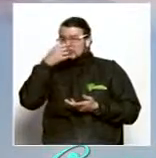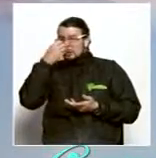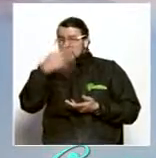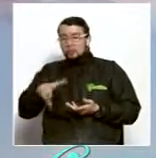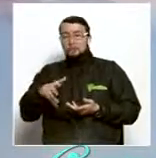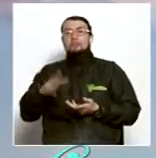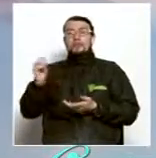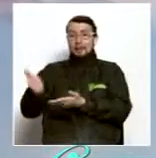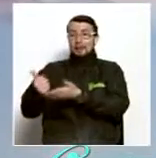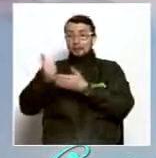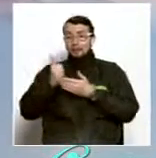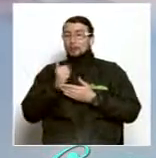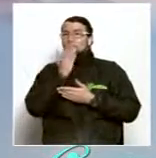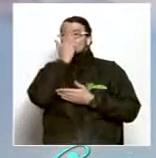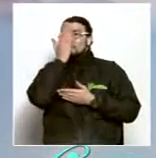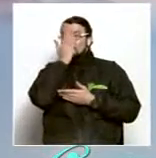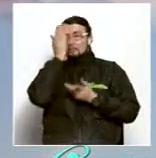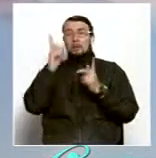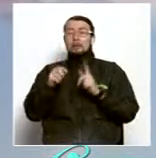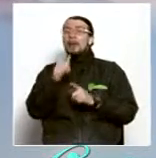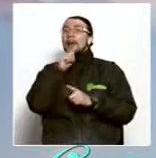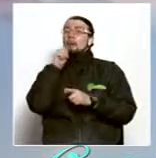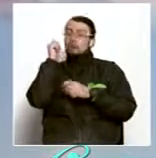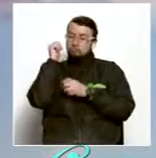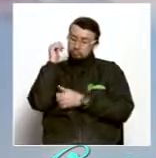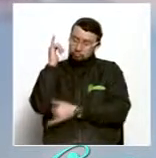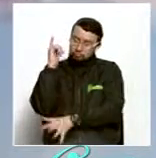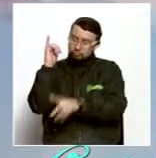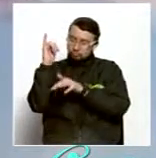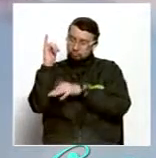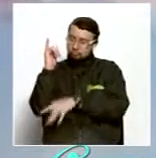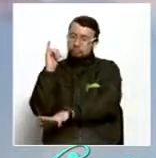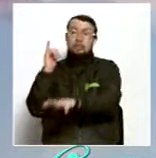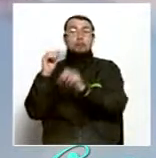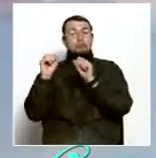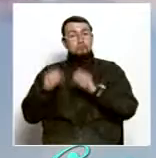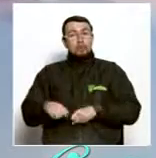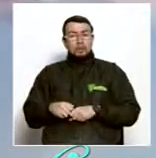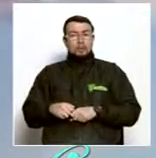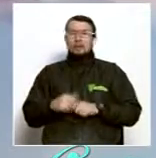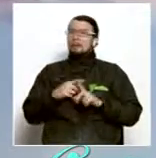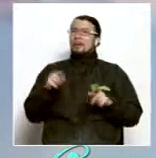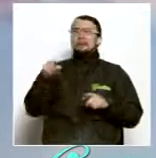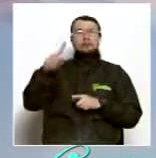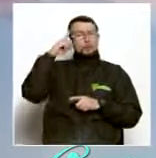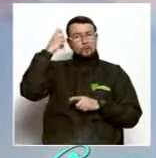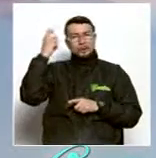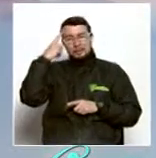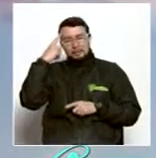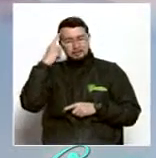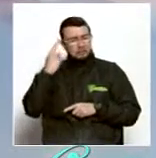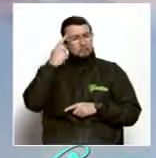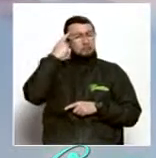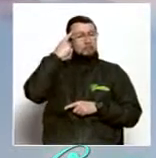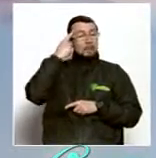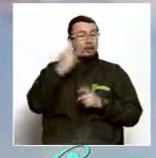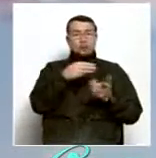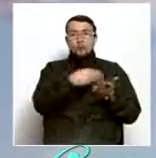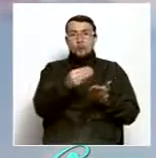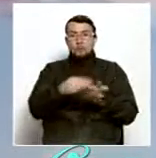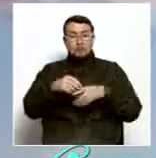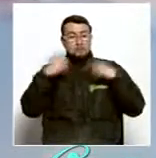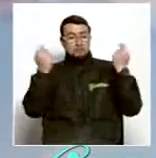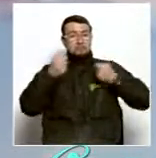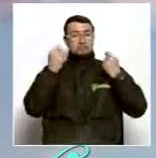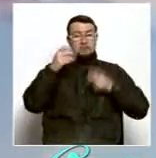oxígeno y producir agua? No. A los gobernantes se les quedó en la cabeza cómo comprar o negociar un